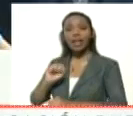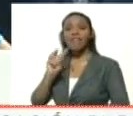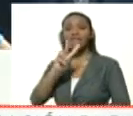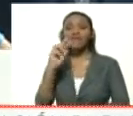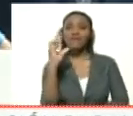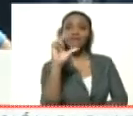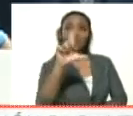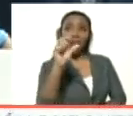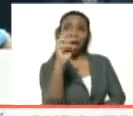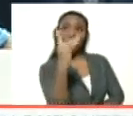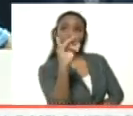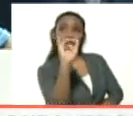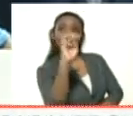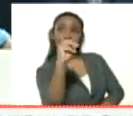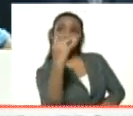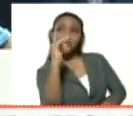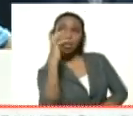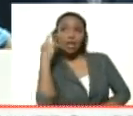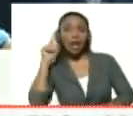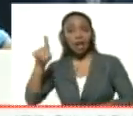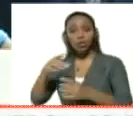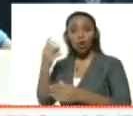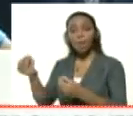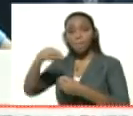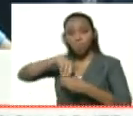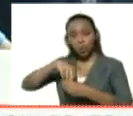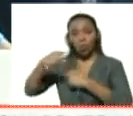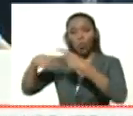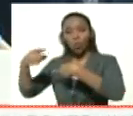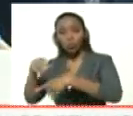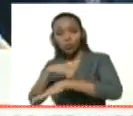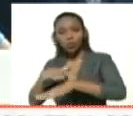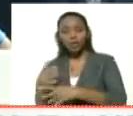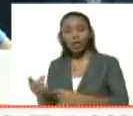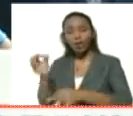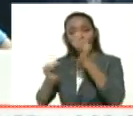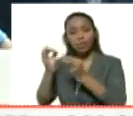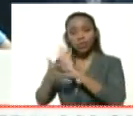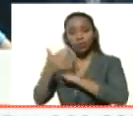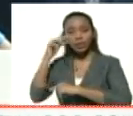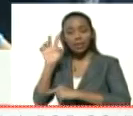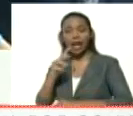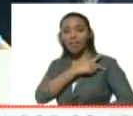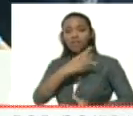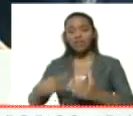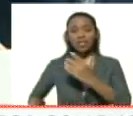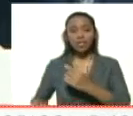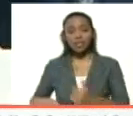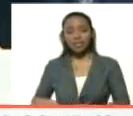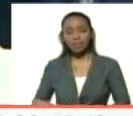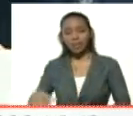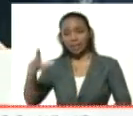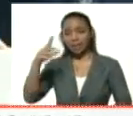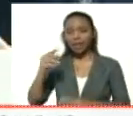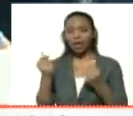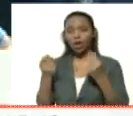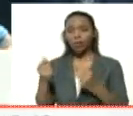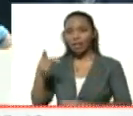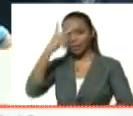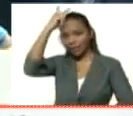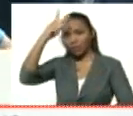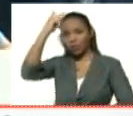Padrino López, al ministro de Interior y Justicia, Néstor Reverol, y al vicepresidente de Economía, Tarek El Aissami,